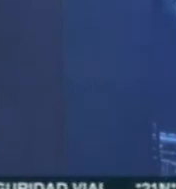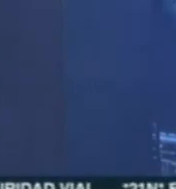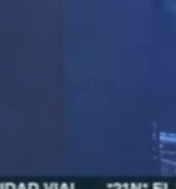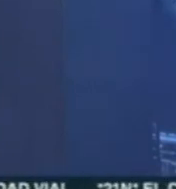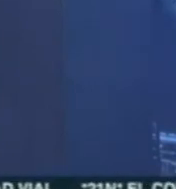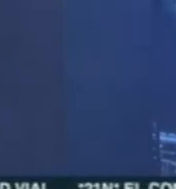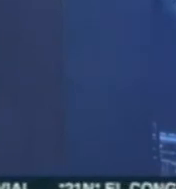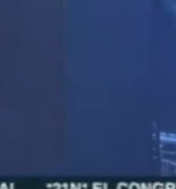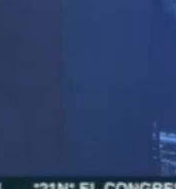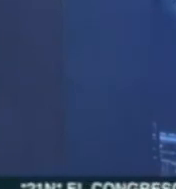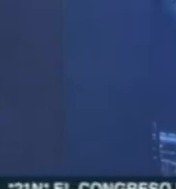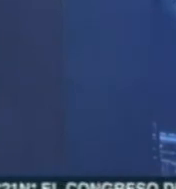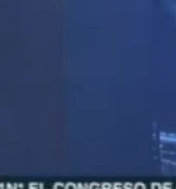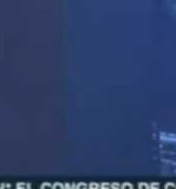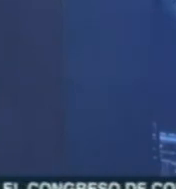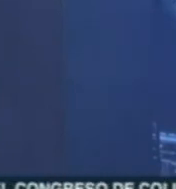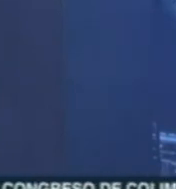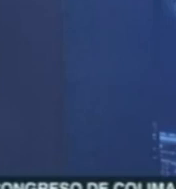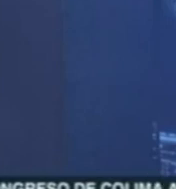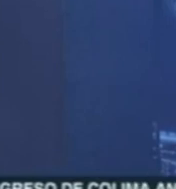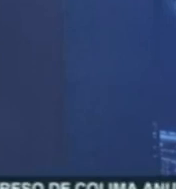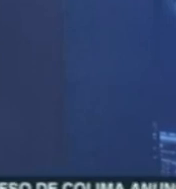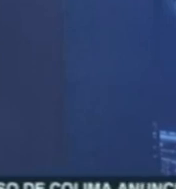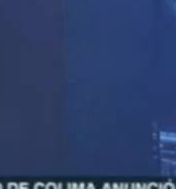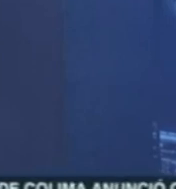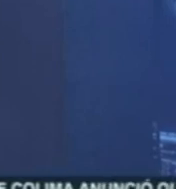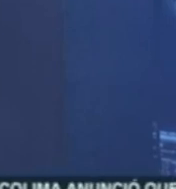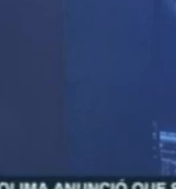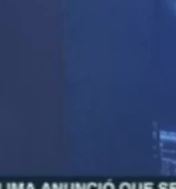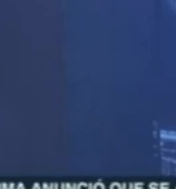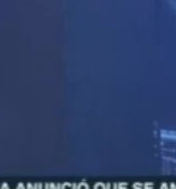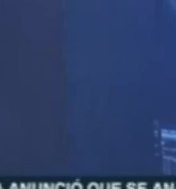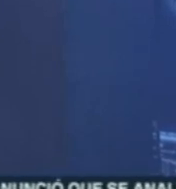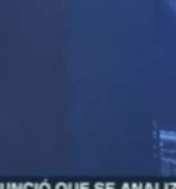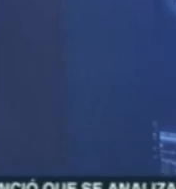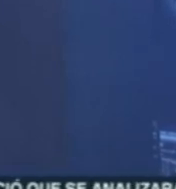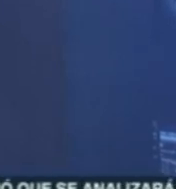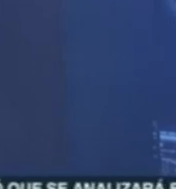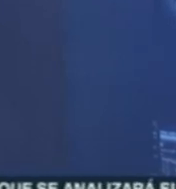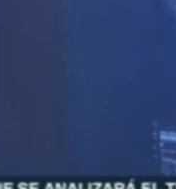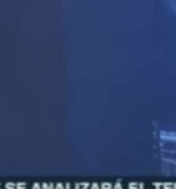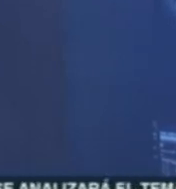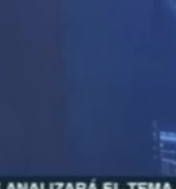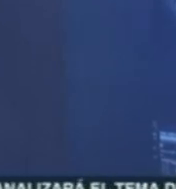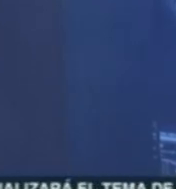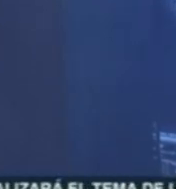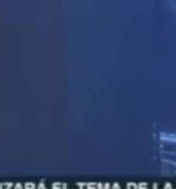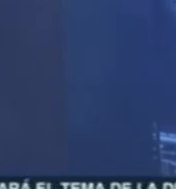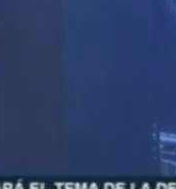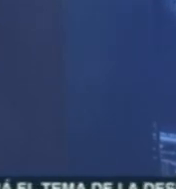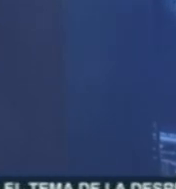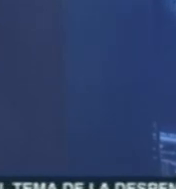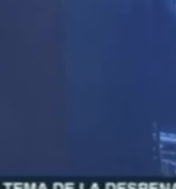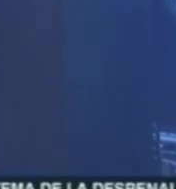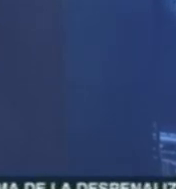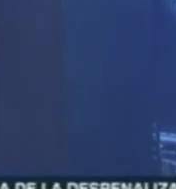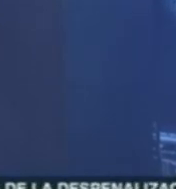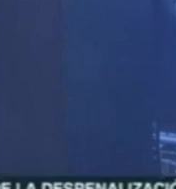patrimonio intangible de este territorio. Y para hablar sobre los detalles de este espectáculo, nos acompaña esta